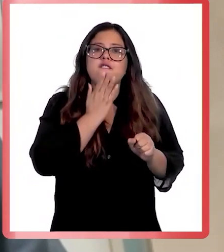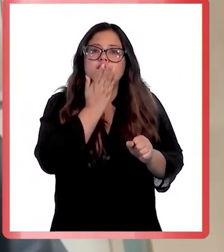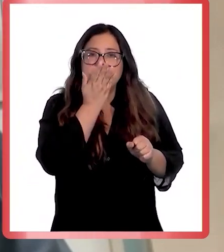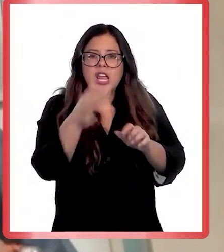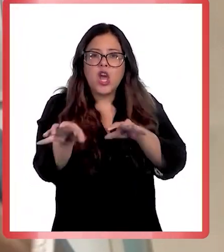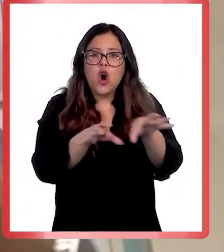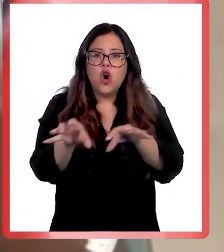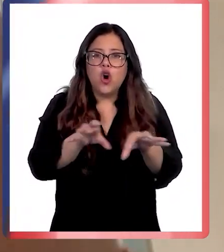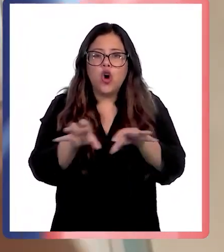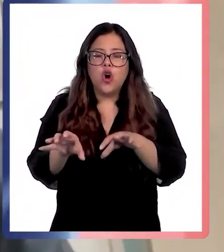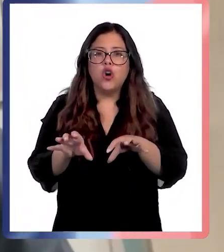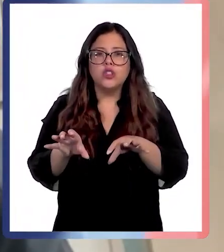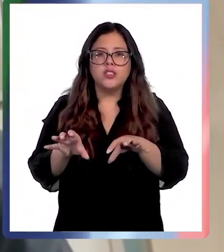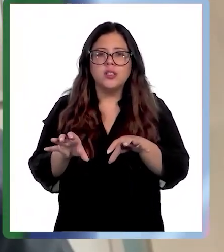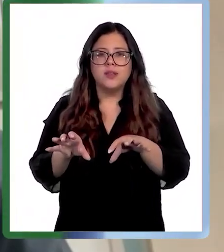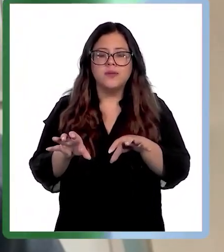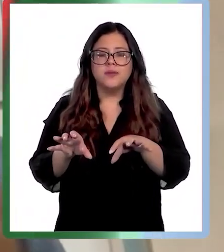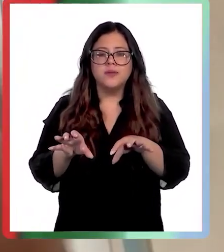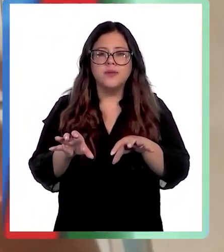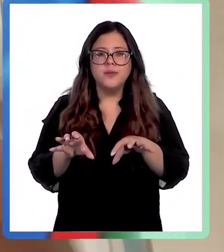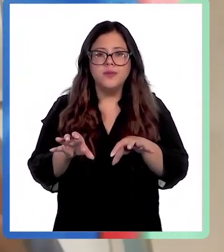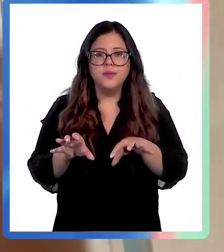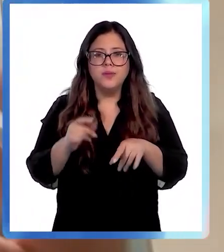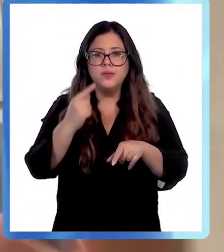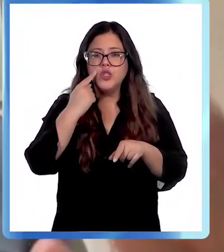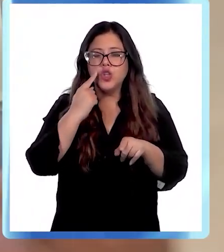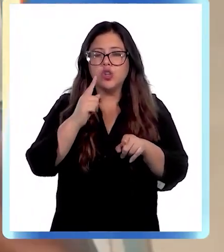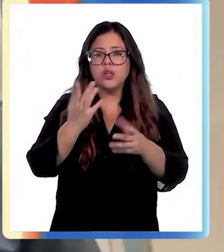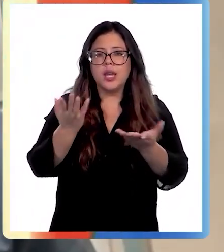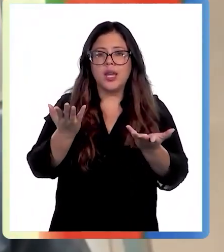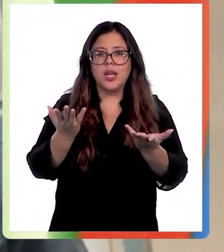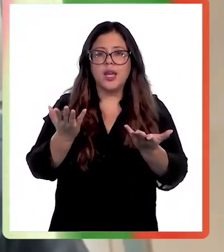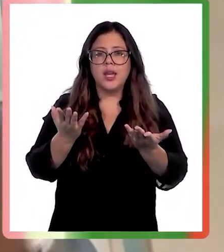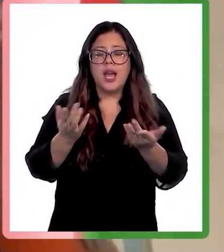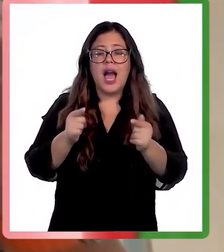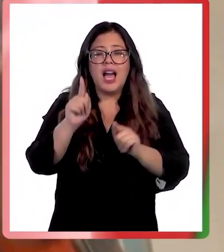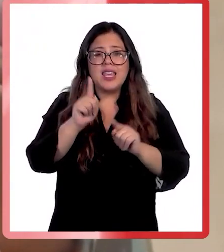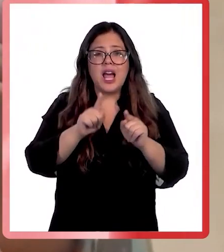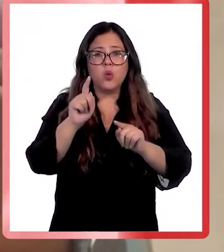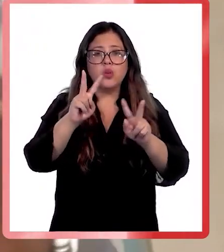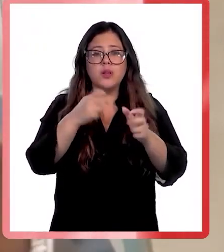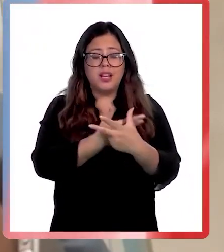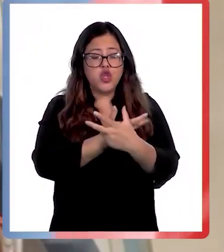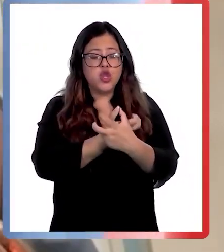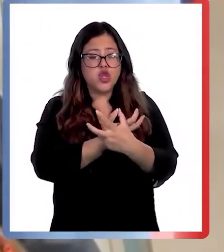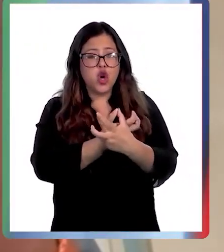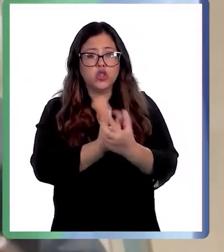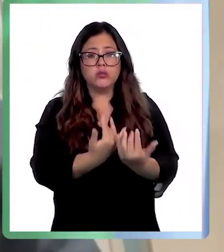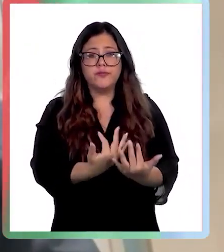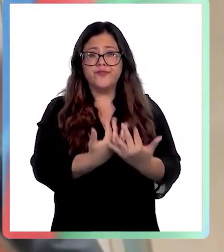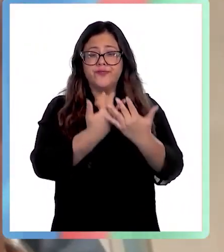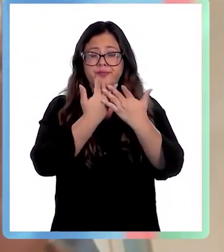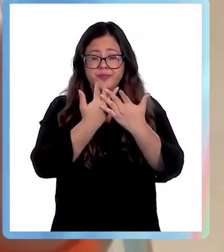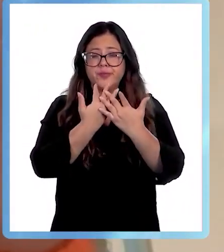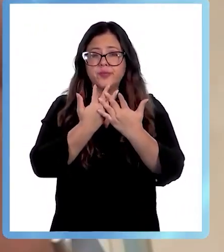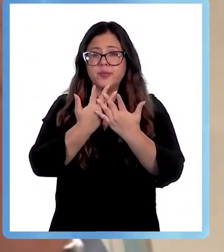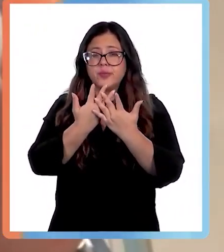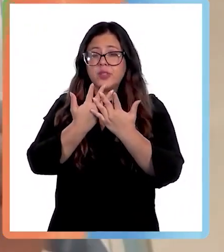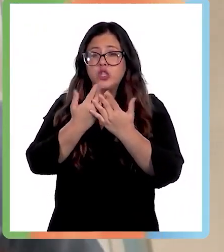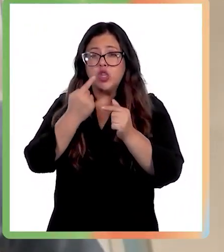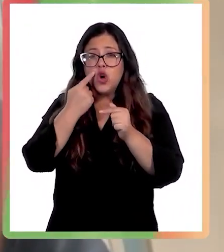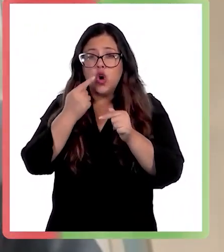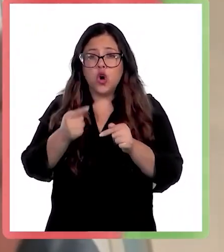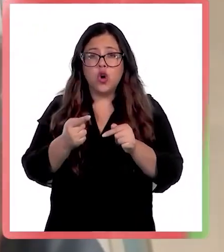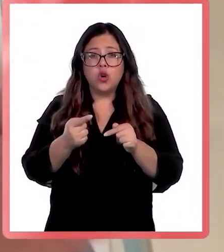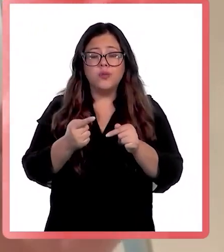que efectivamente proliferen algunos gérmenes que están vinculados con infección o intoxicación. Recordemos que